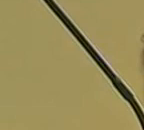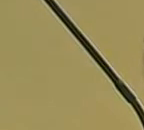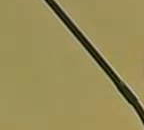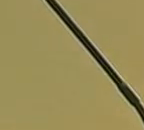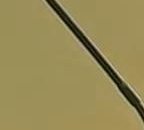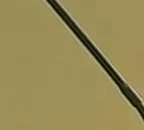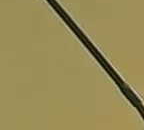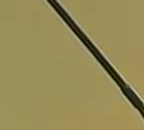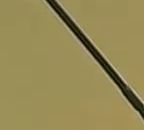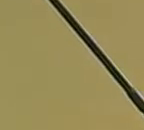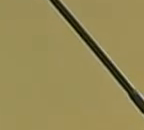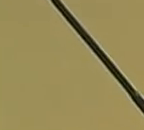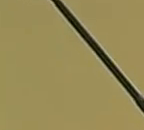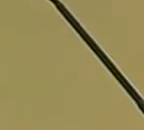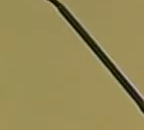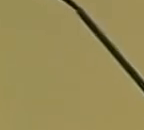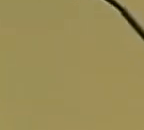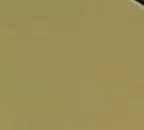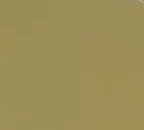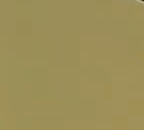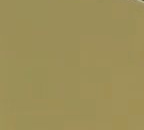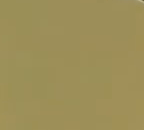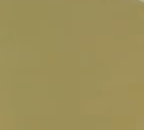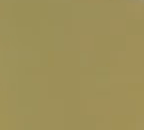herrera es todo presidente